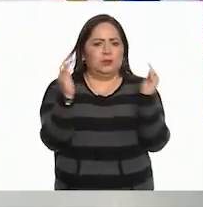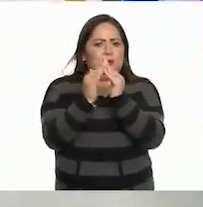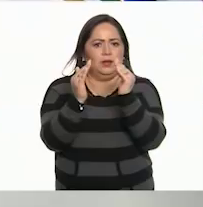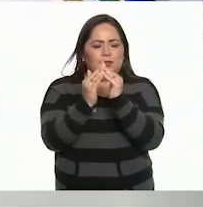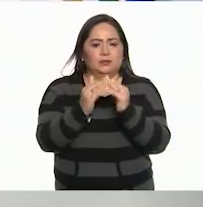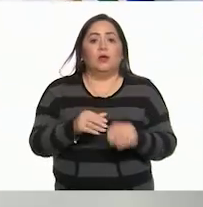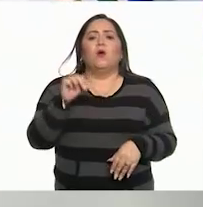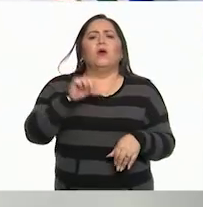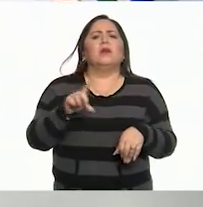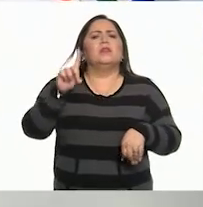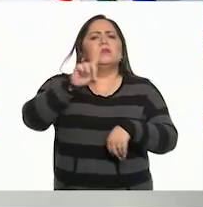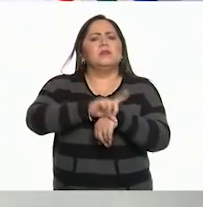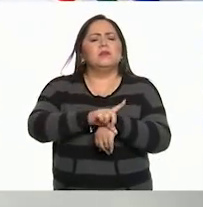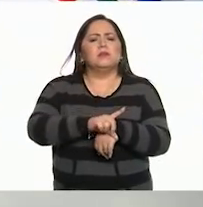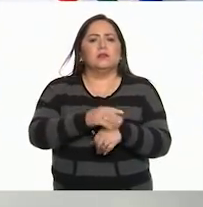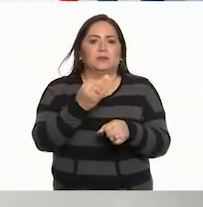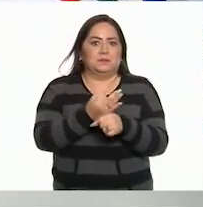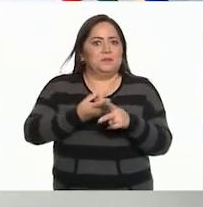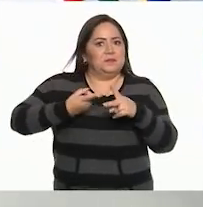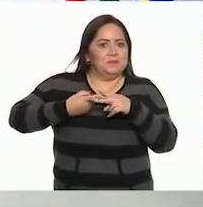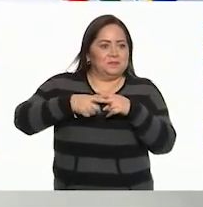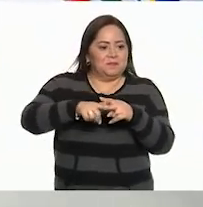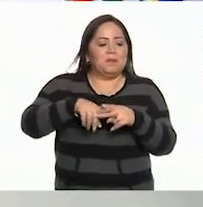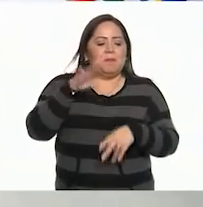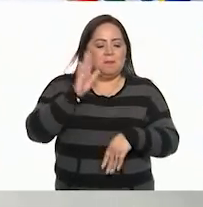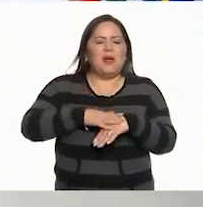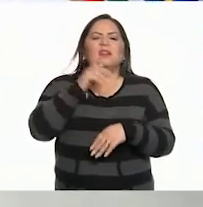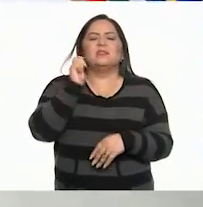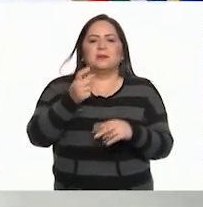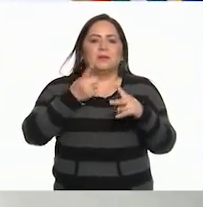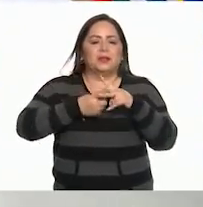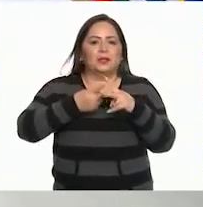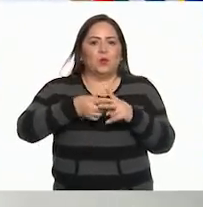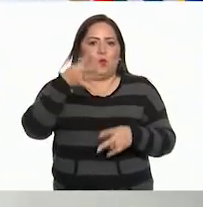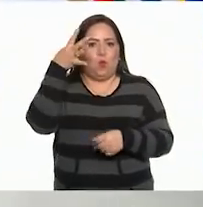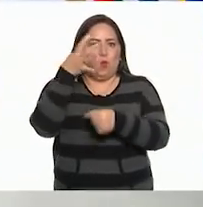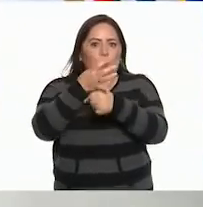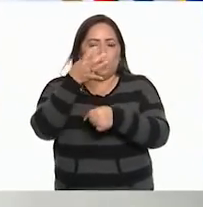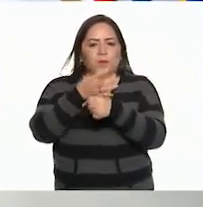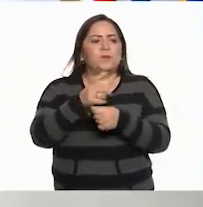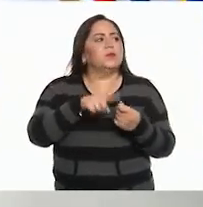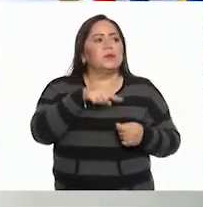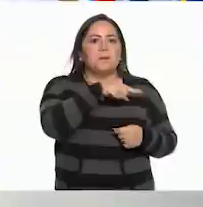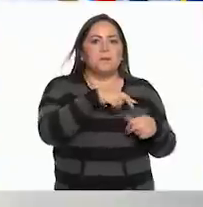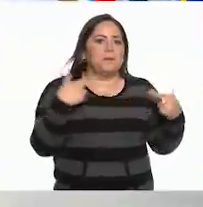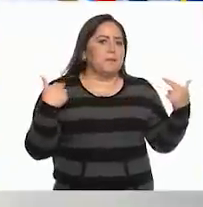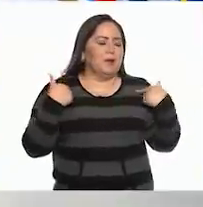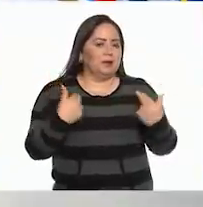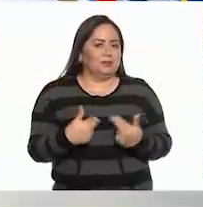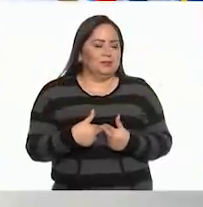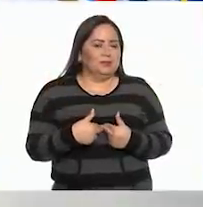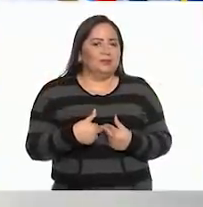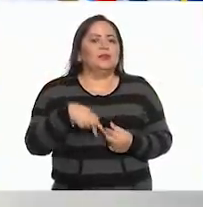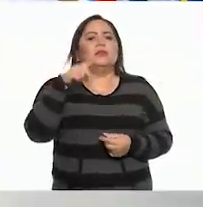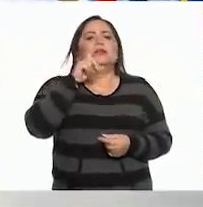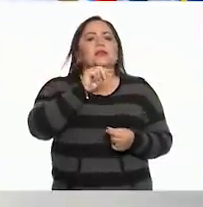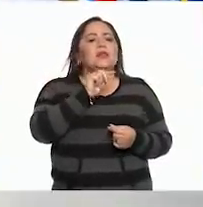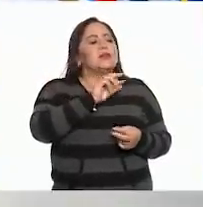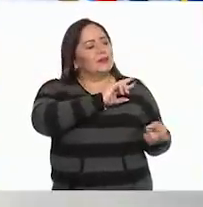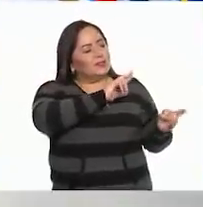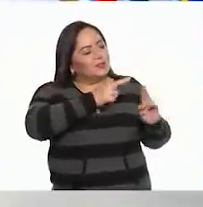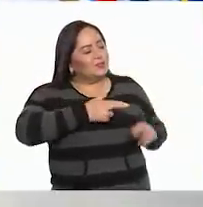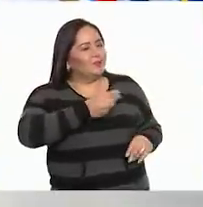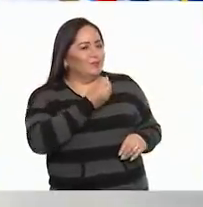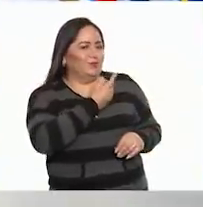hogares. Y el día de hoy estamos por iniciar una sesión más de matemáticas de cuarto grado al lado del maestro Adán Nicasio, a quien recibo con